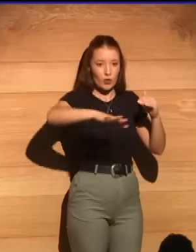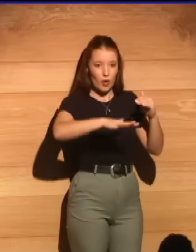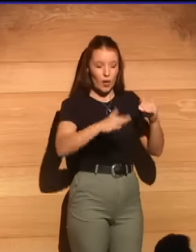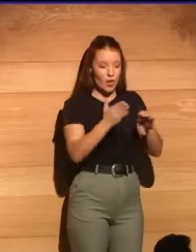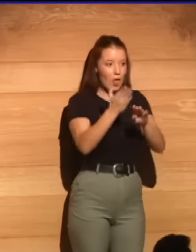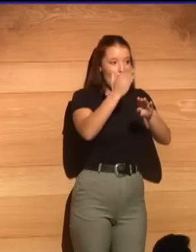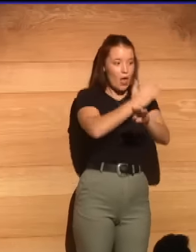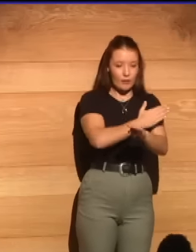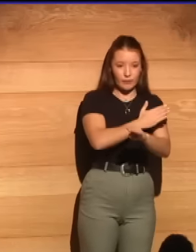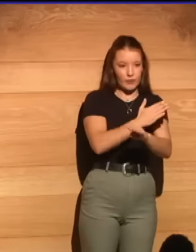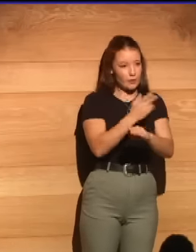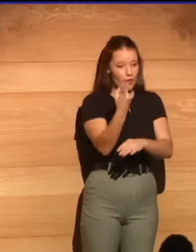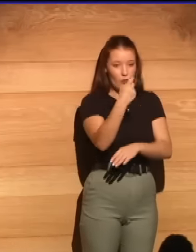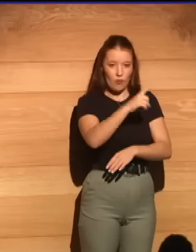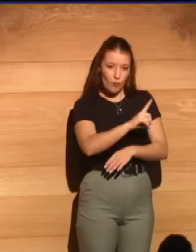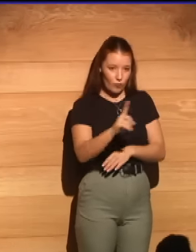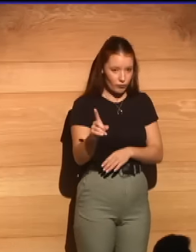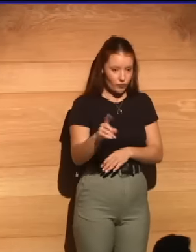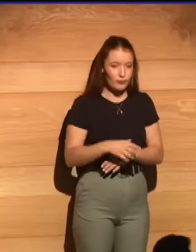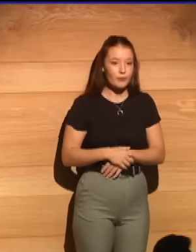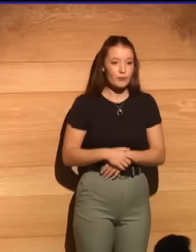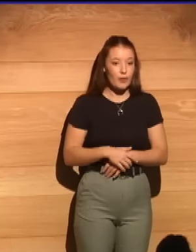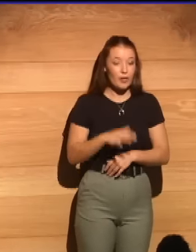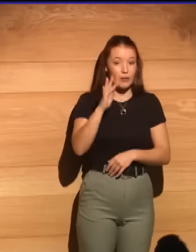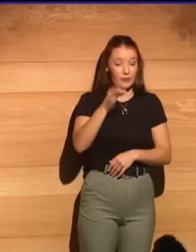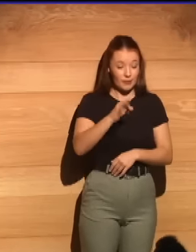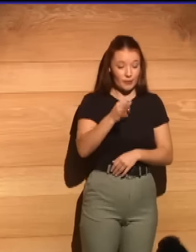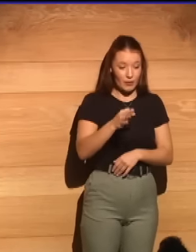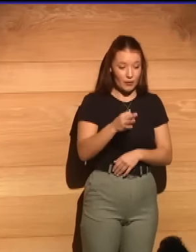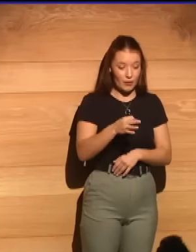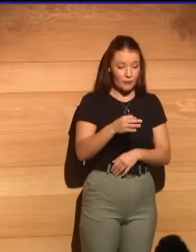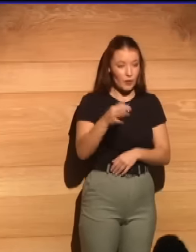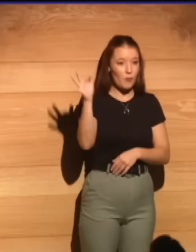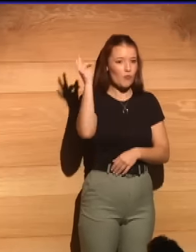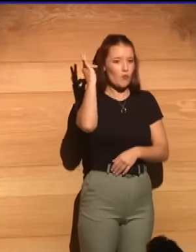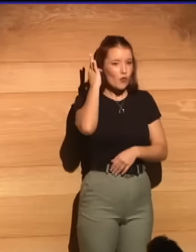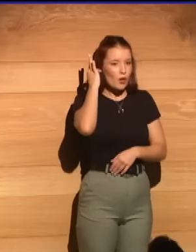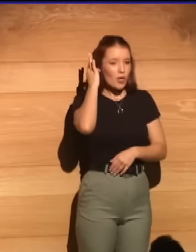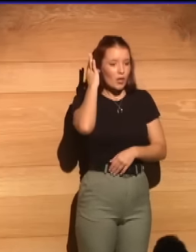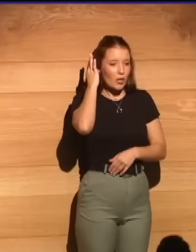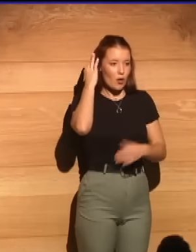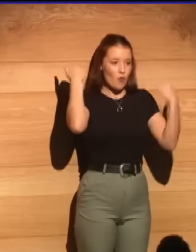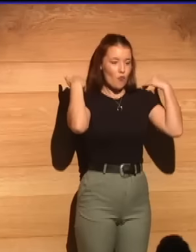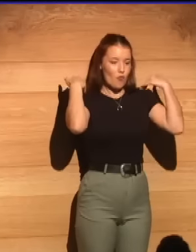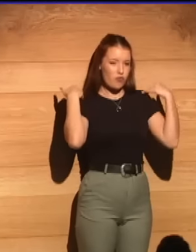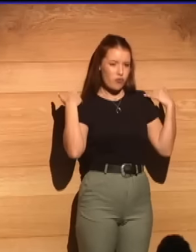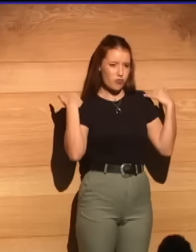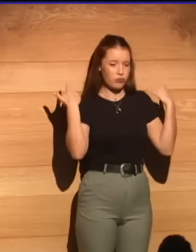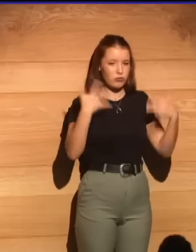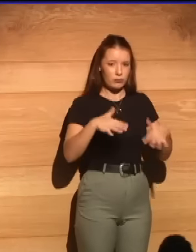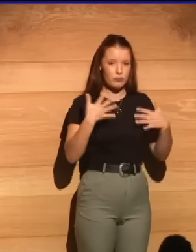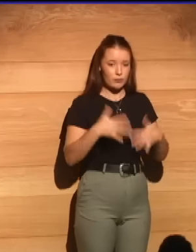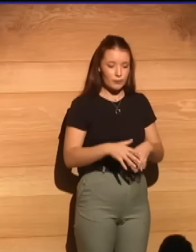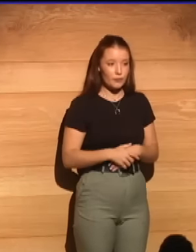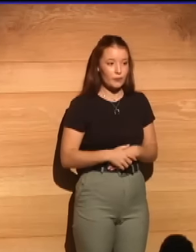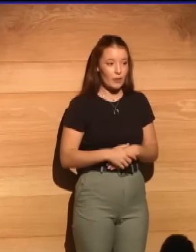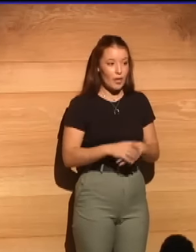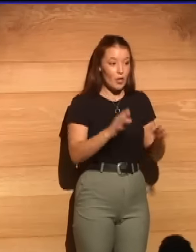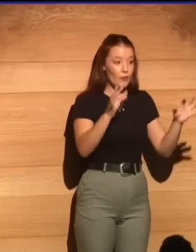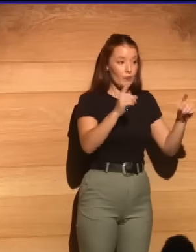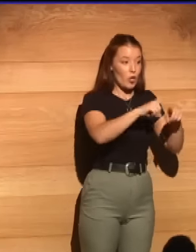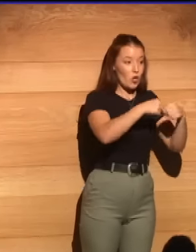ahora. Es cierto que la mujer ha tenido una doble carga, porque en esta conciliación o no conciliación del teletrabajo